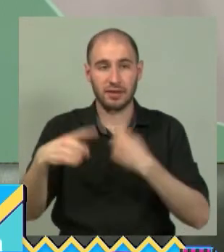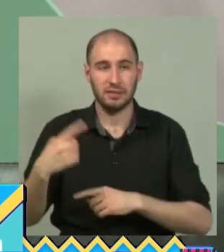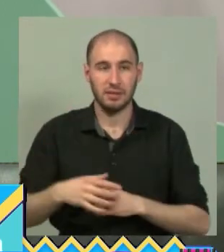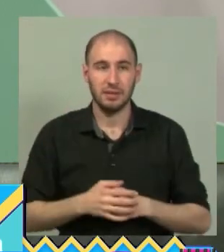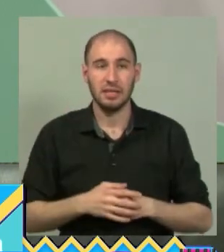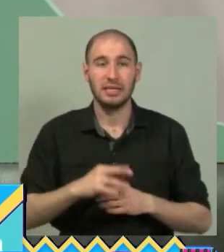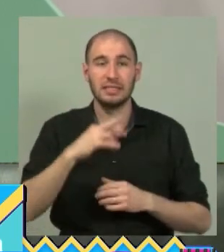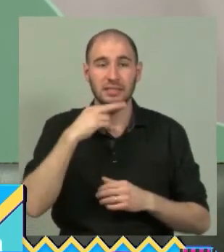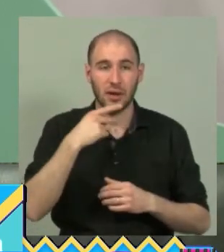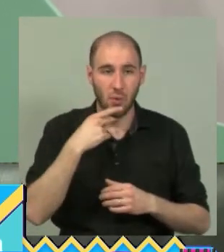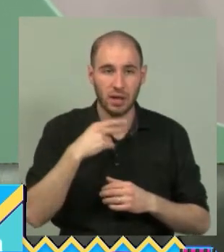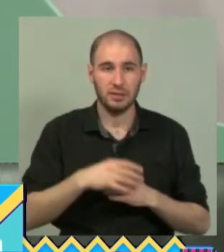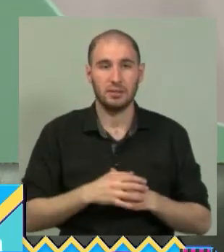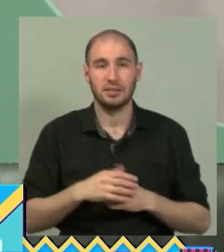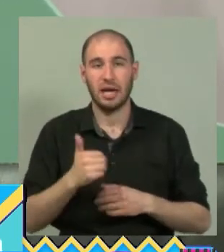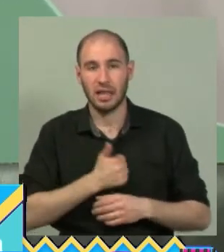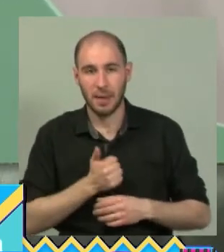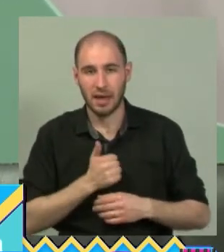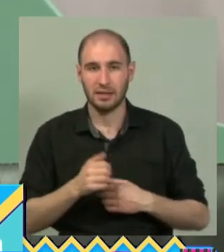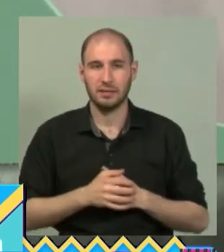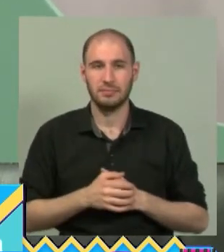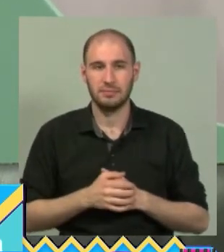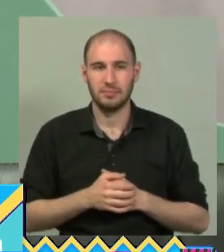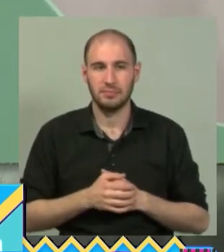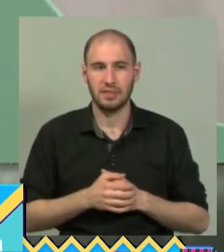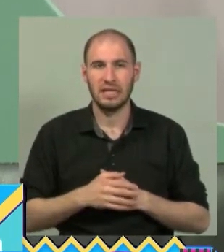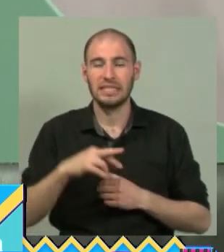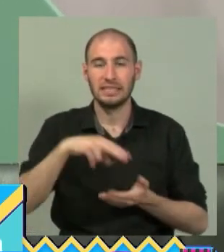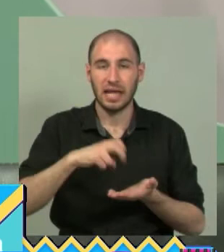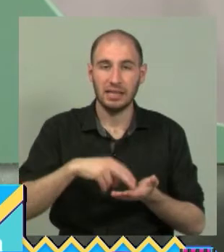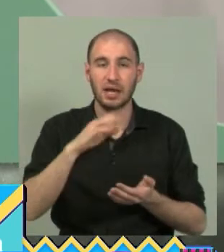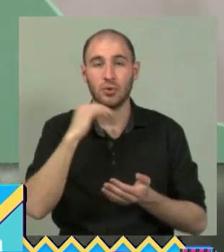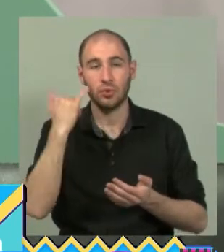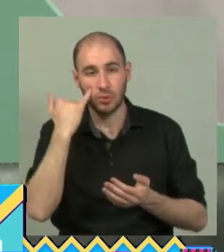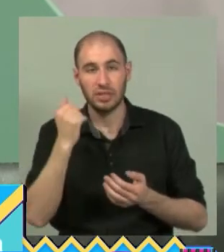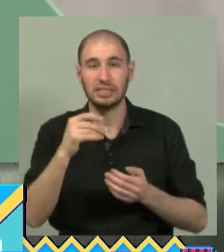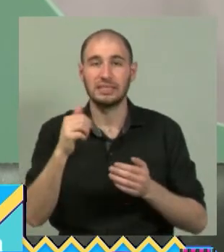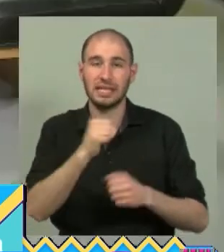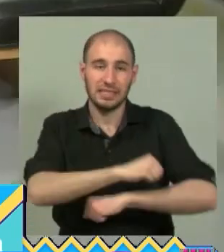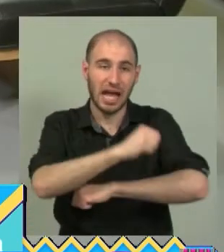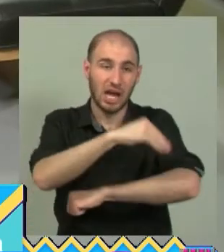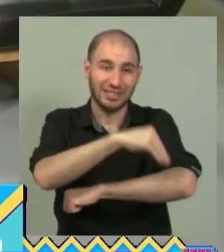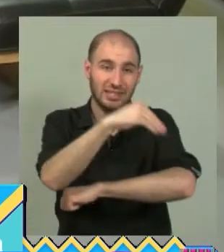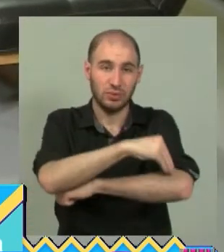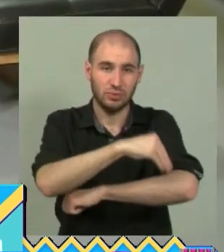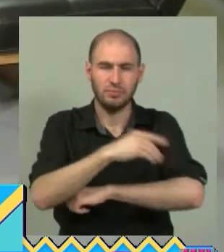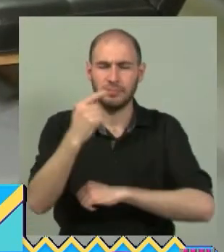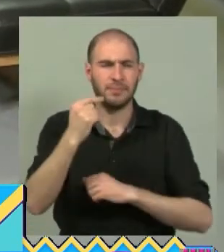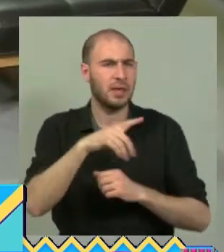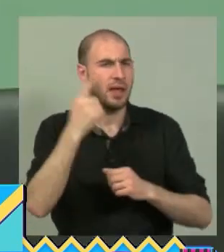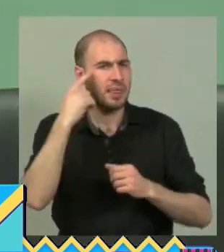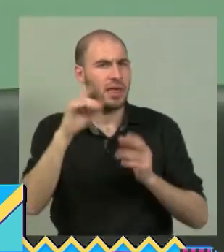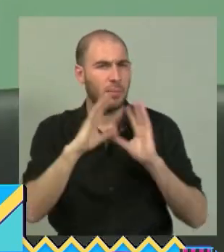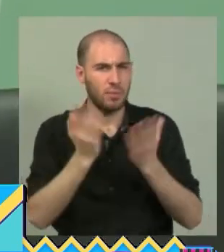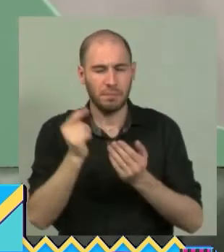En San Juan, en Catamarca, en Salta, en Jujuy y en Santa Cruz. Pero hay una lógica mundial que... ¿Me